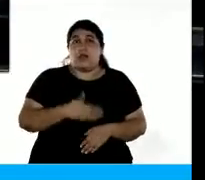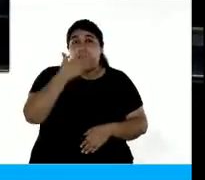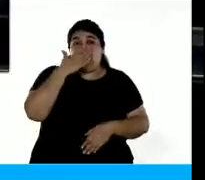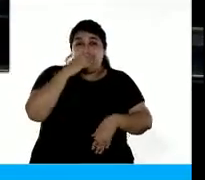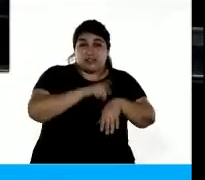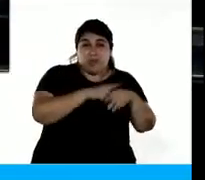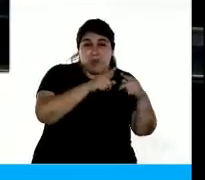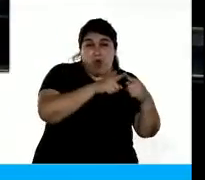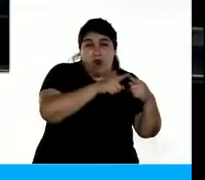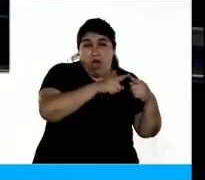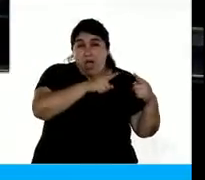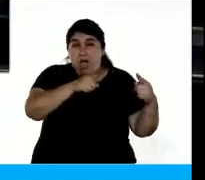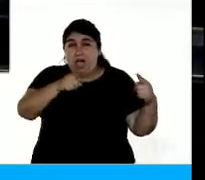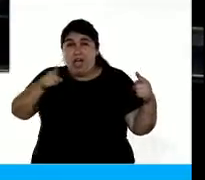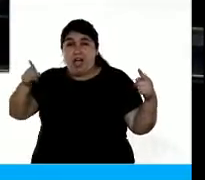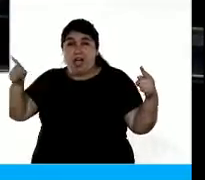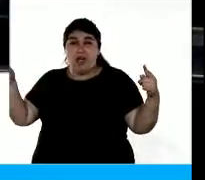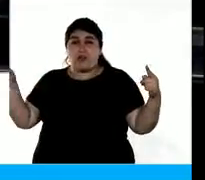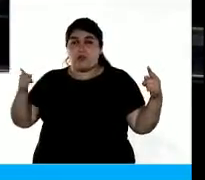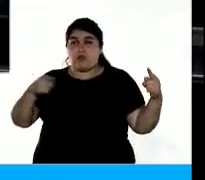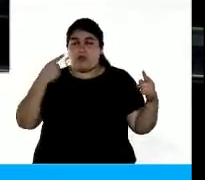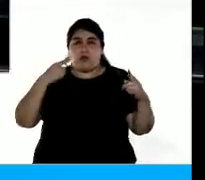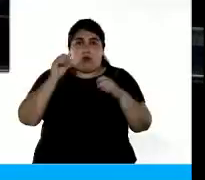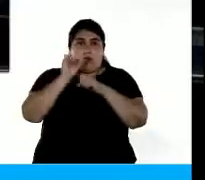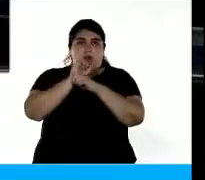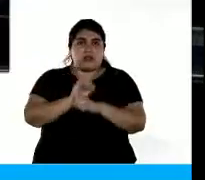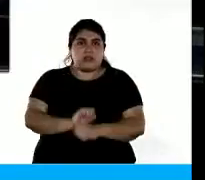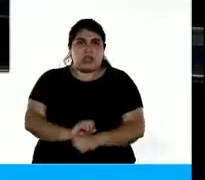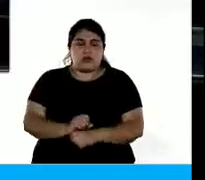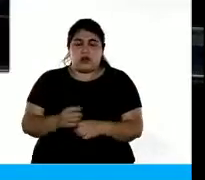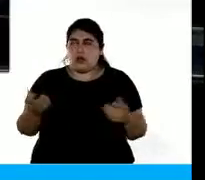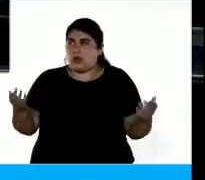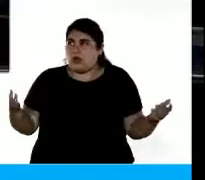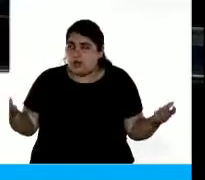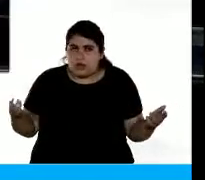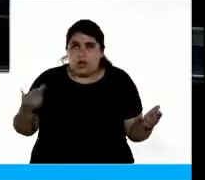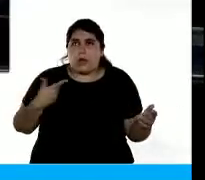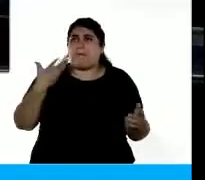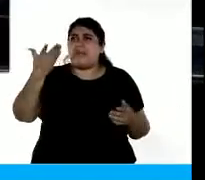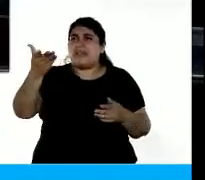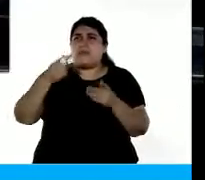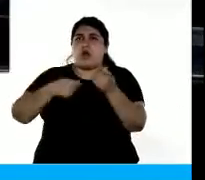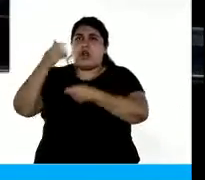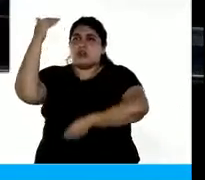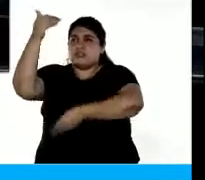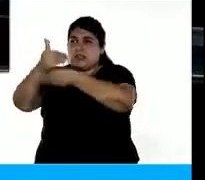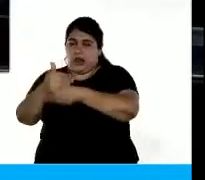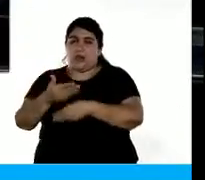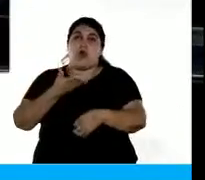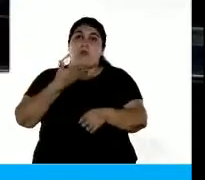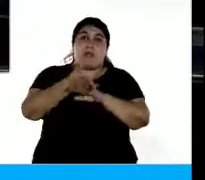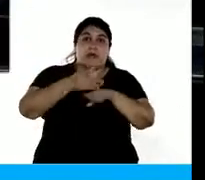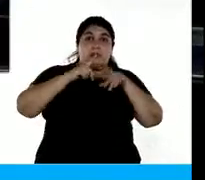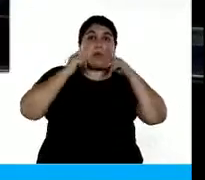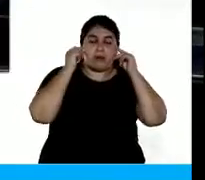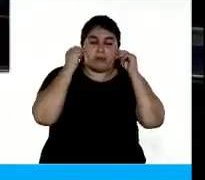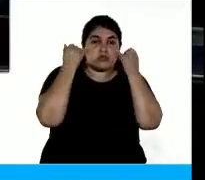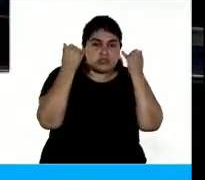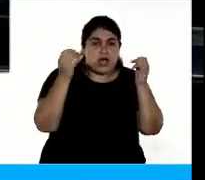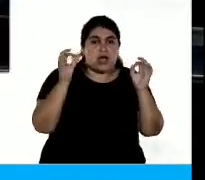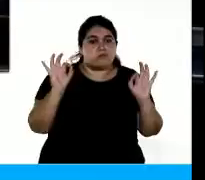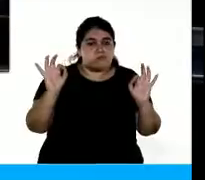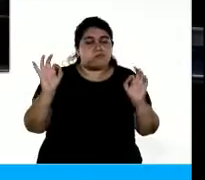nos pegamos a la 40 en ella obviamente le pedimos a la gente que cierre los comercios y los cerraron le pedimos que use el barbijo lo usaron